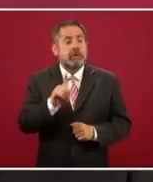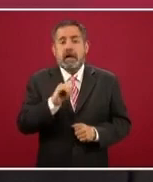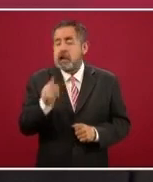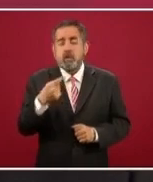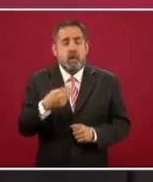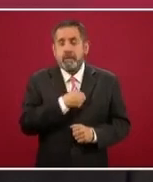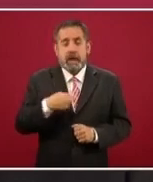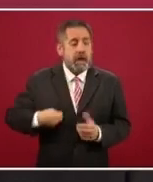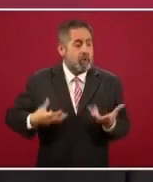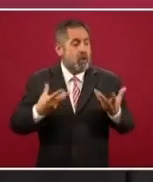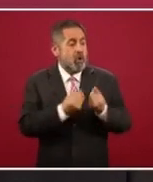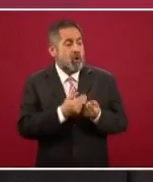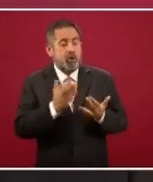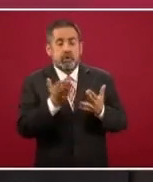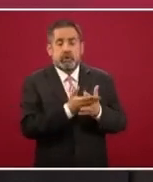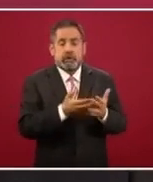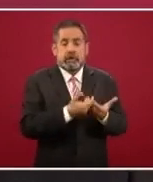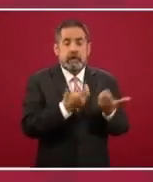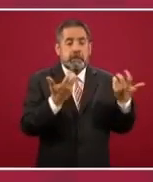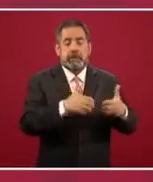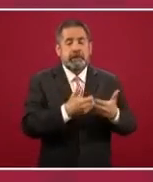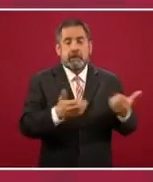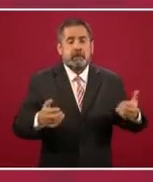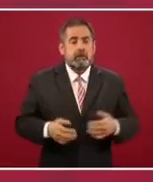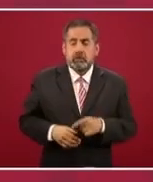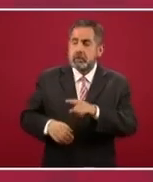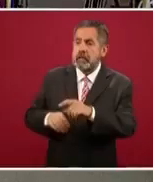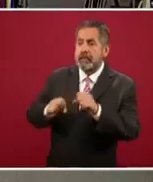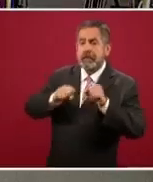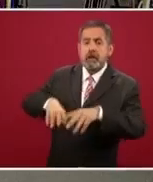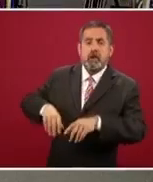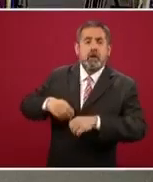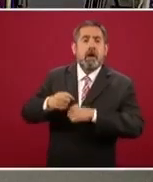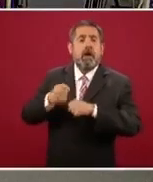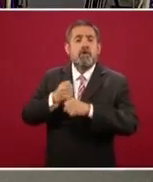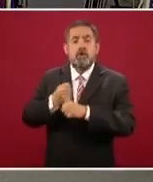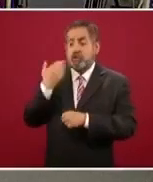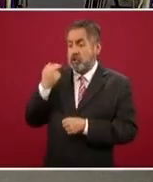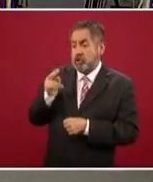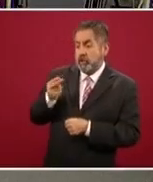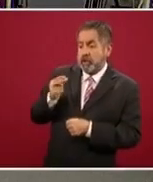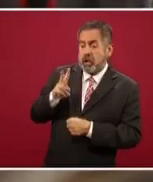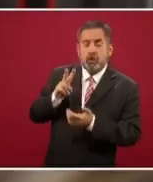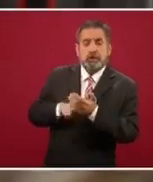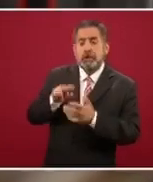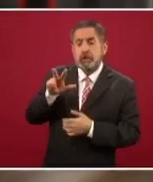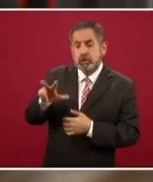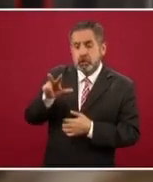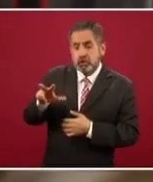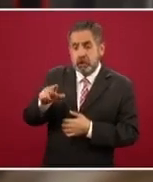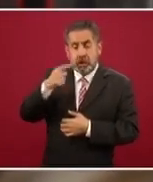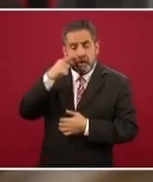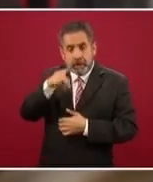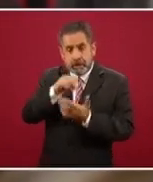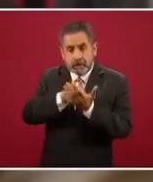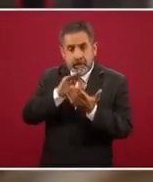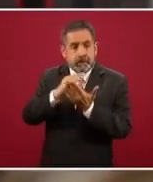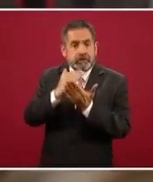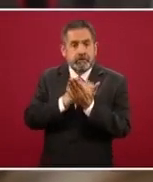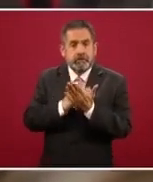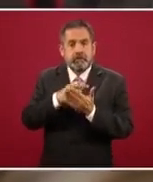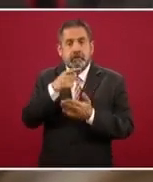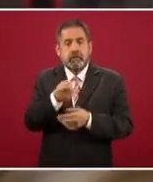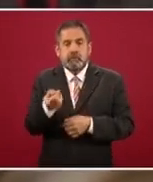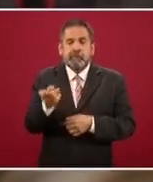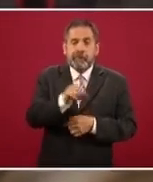miembro de esta empresa. Él dejó la empresa en noviembre de 2018, pero de acuerdo con el registro público comercial,